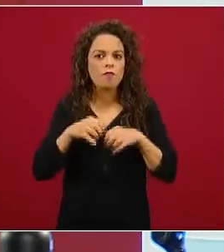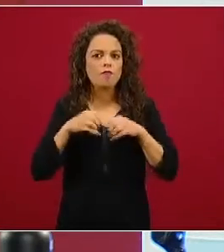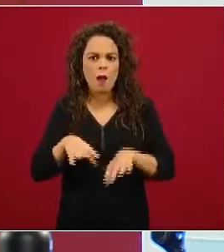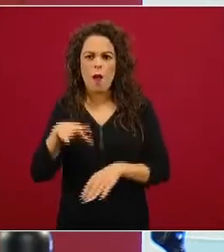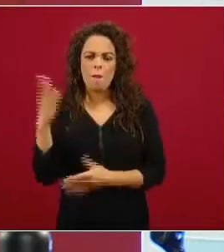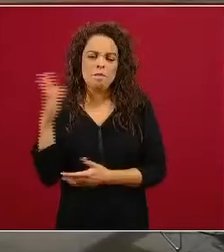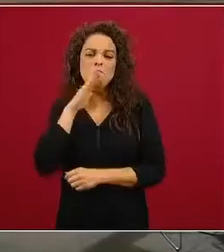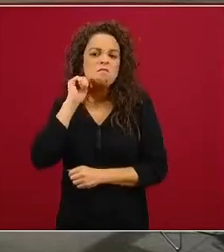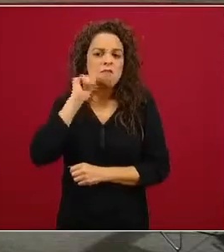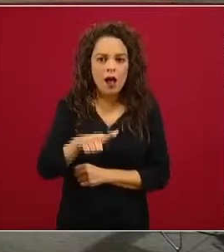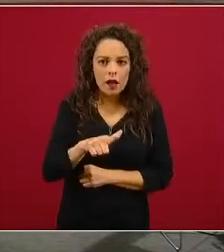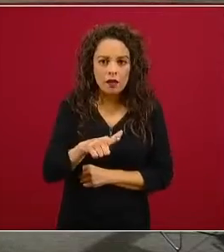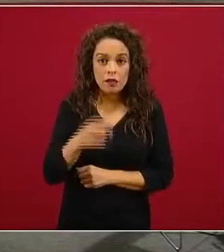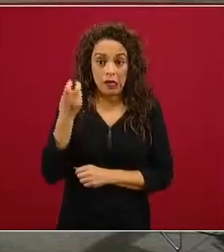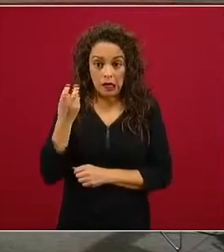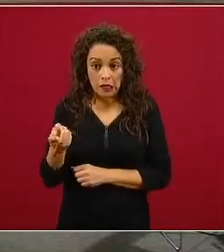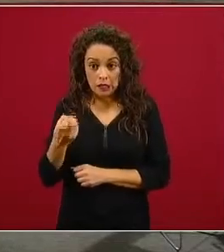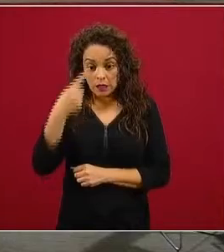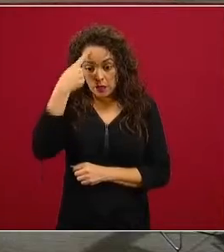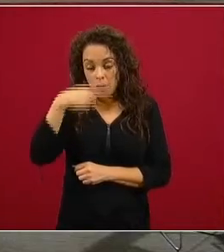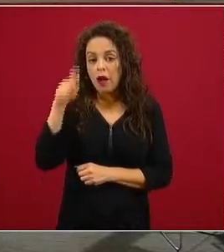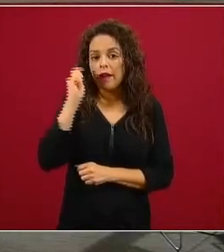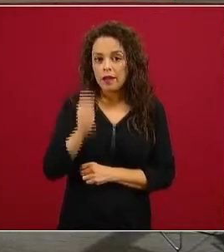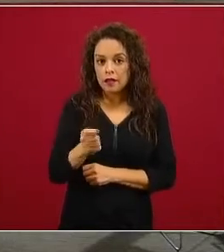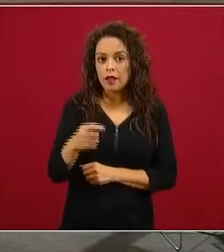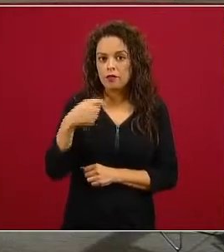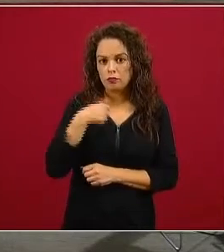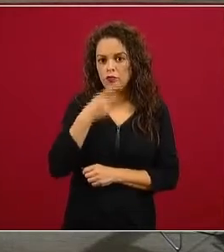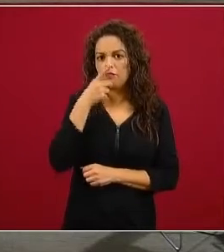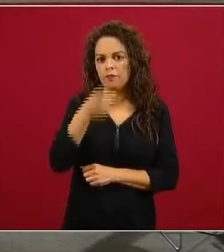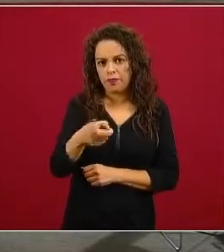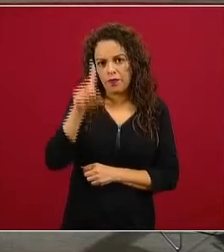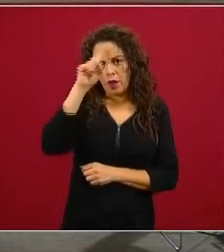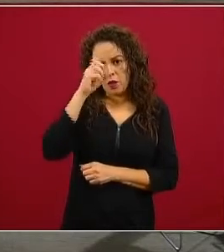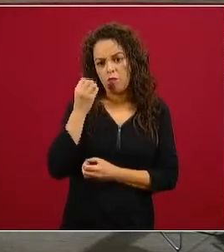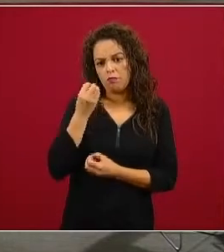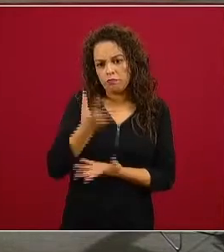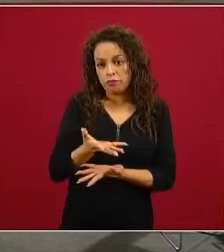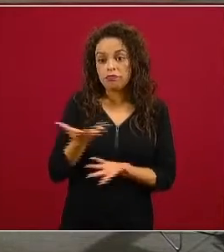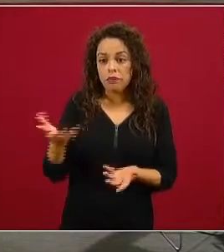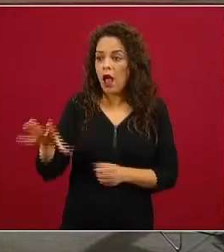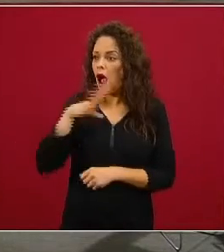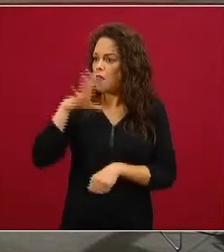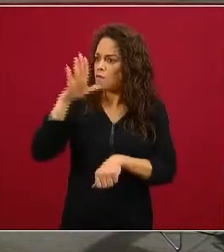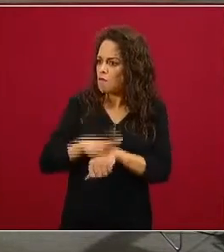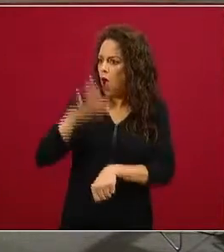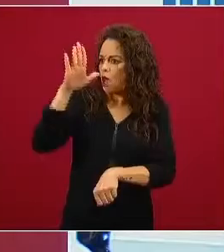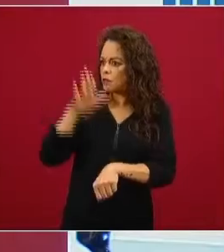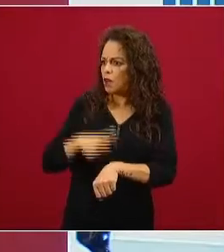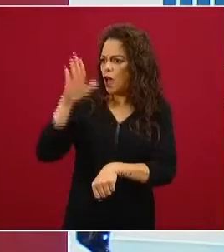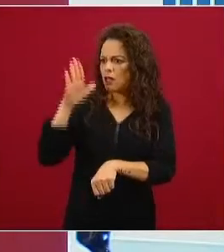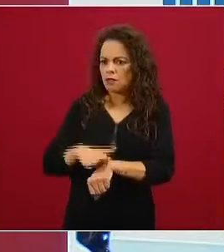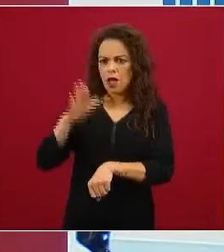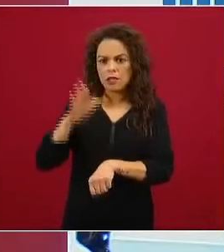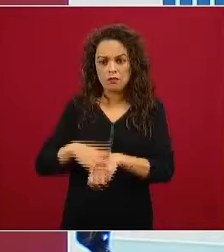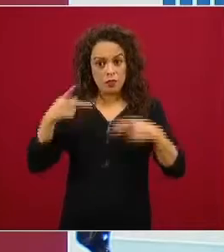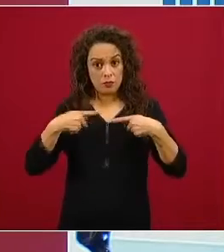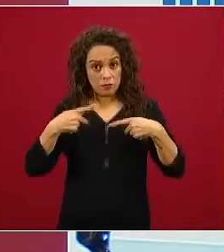Seguir sumándola como si estuviera en este momento presente con COVID-19 no tiene una